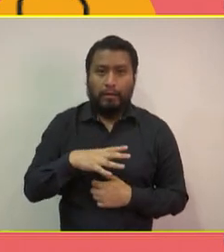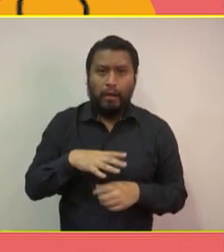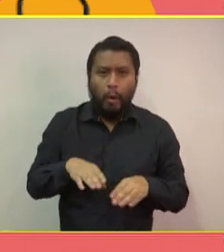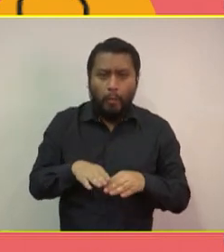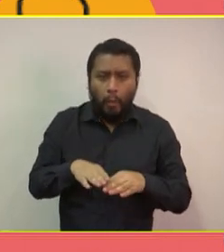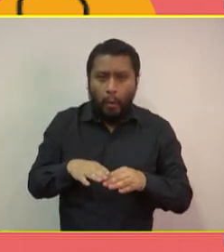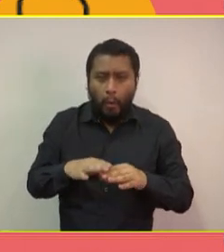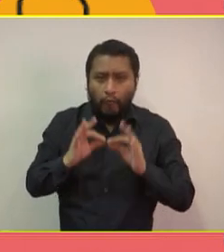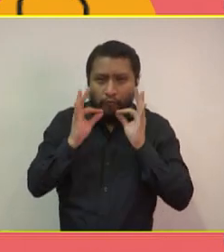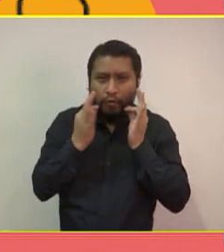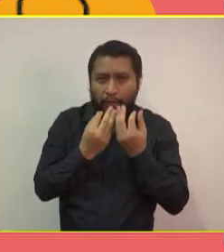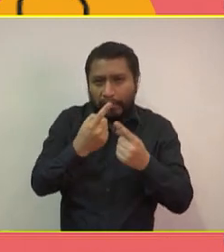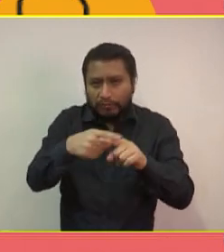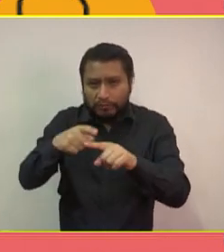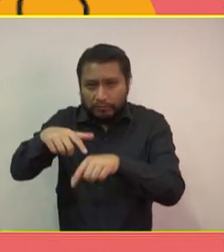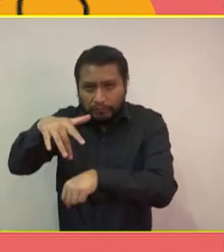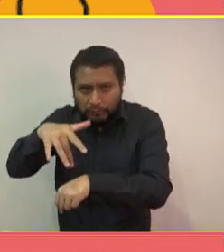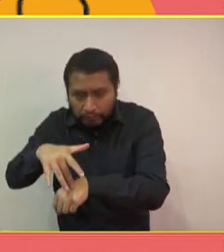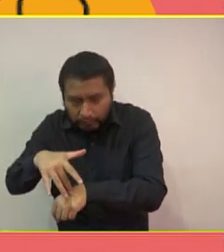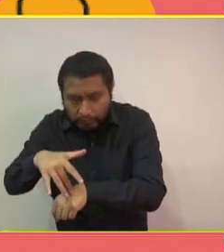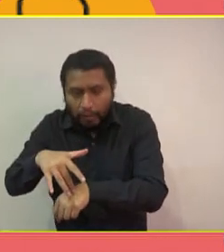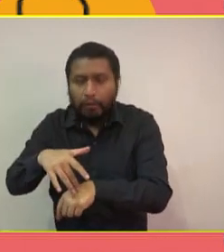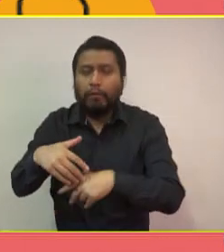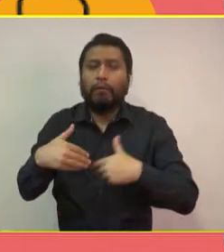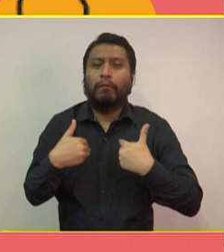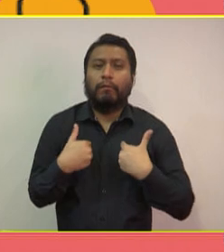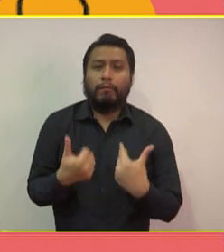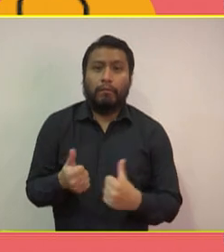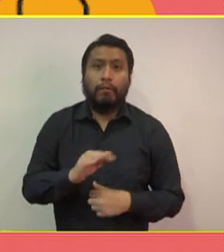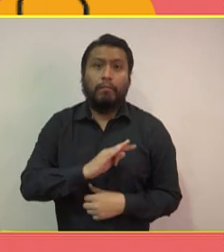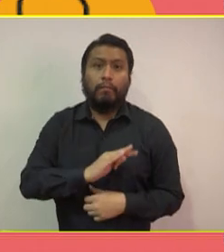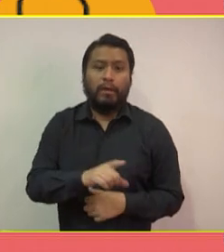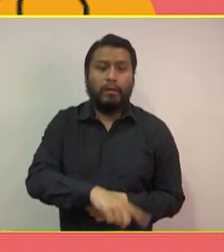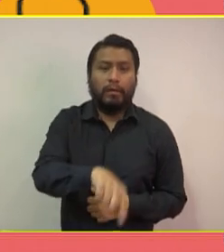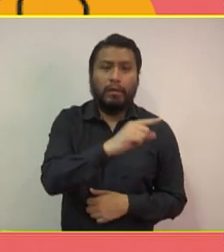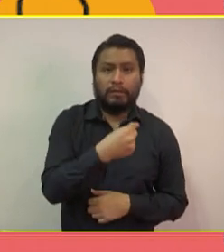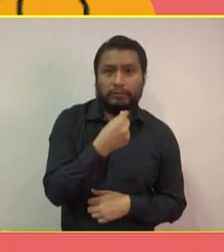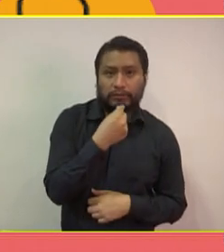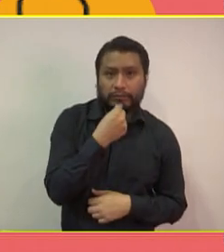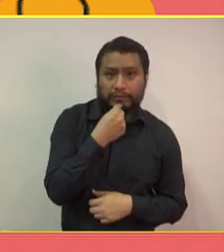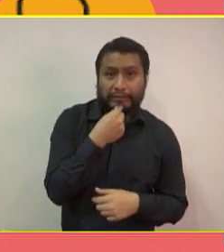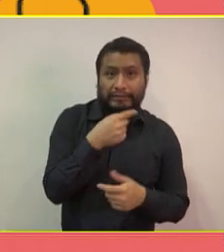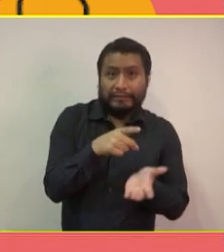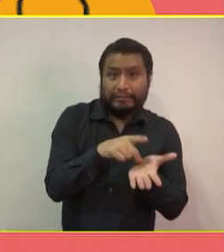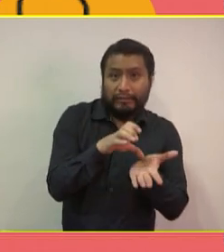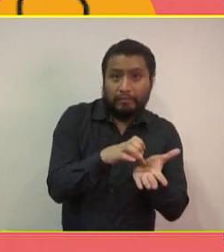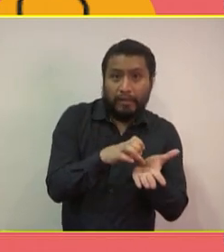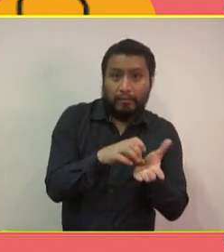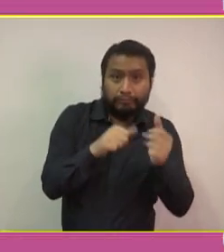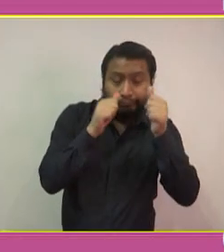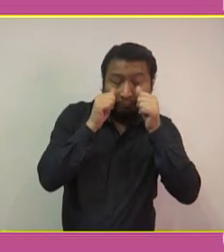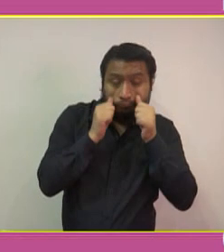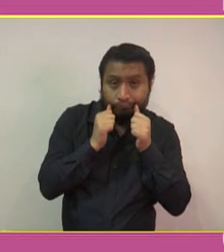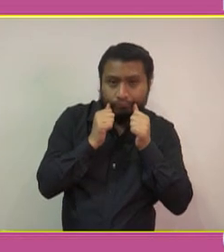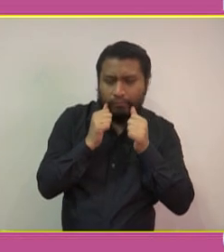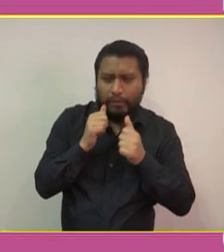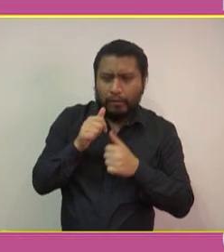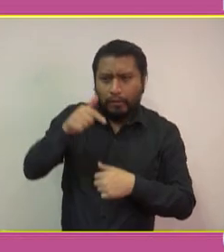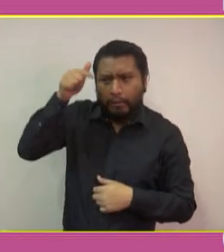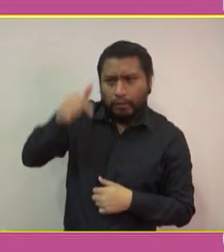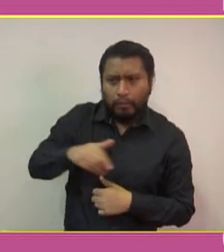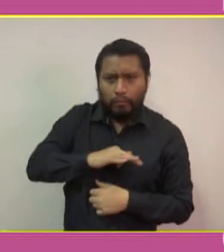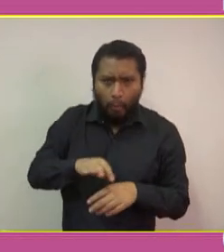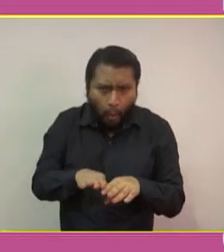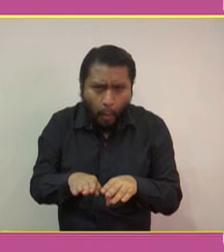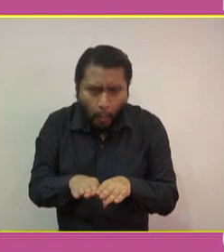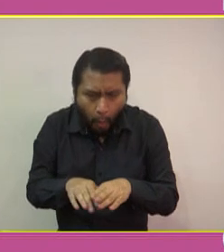tacto, llegamos a estas formas que pudieran identificar los niños con discapacidad visual. A partir